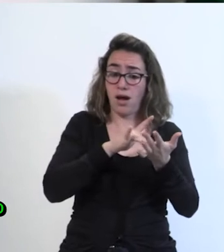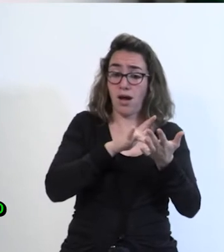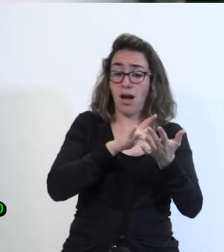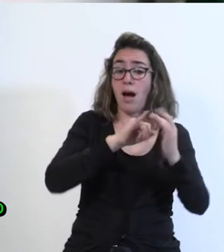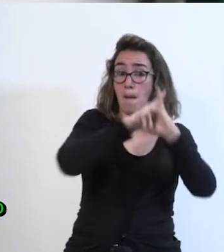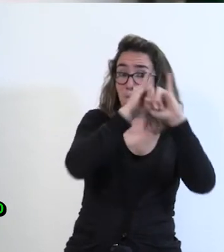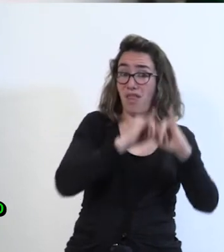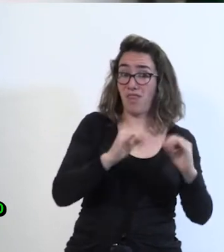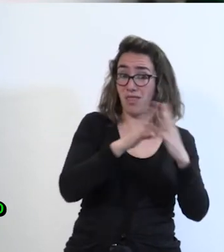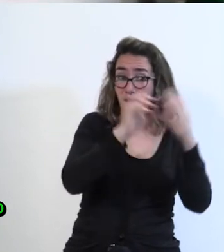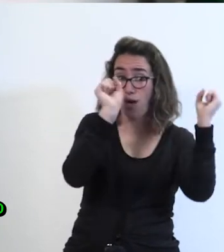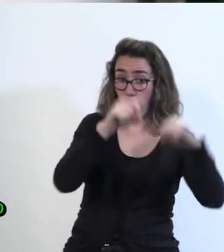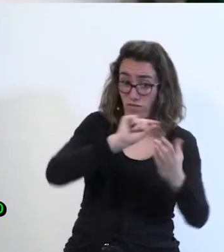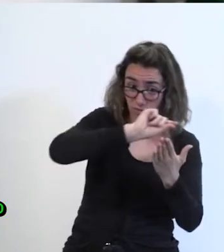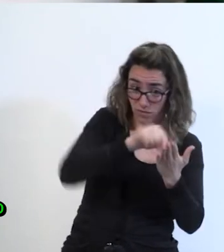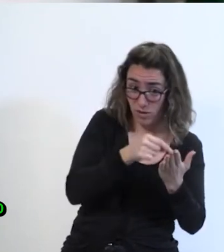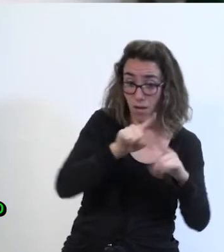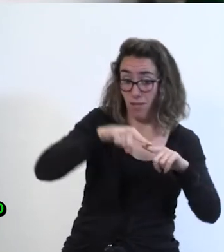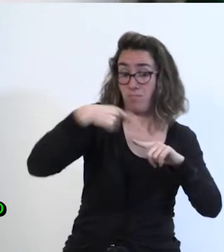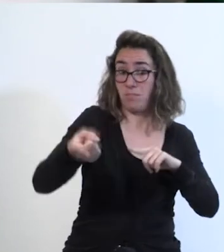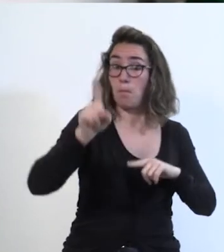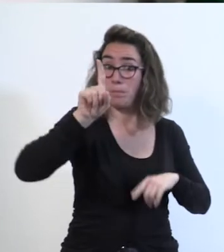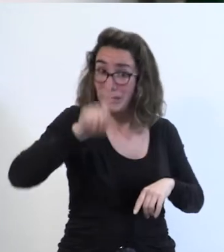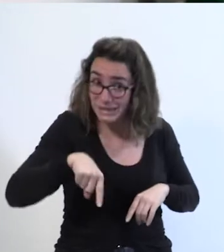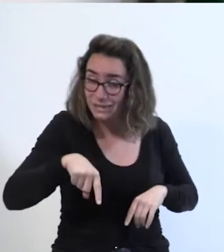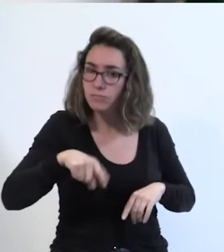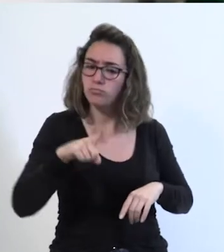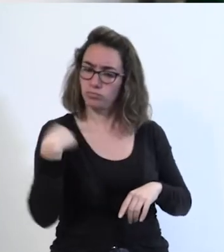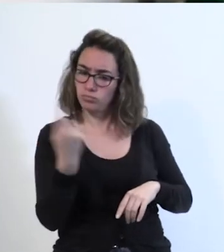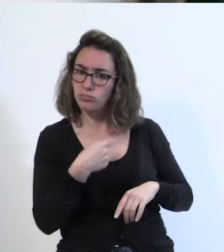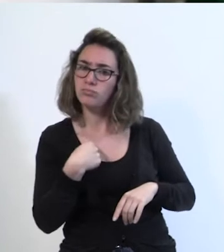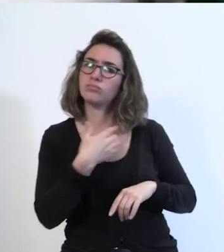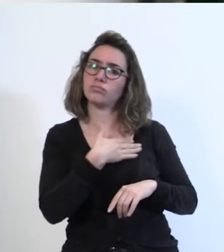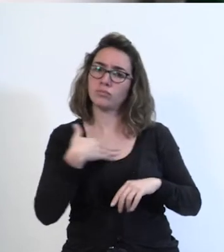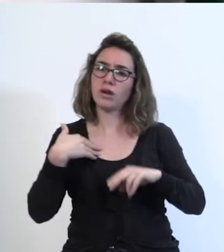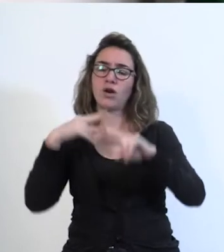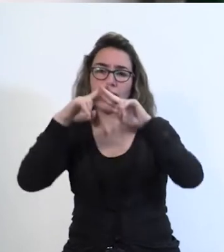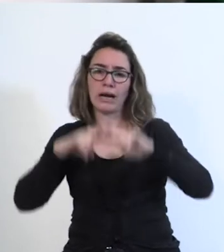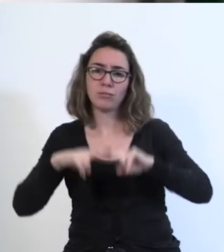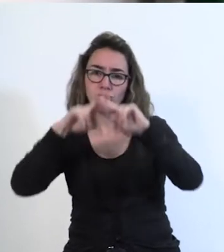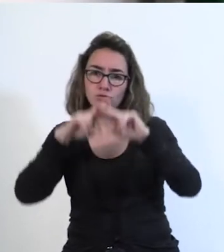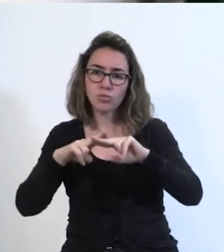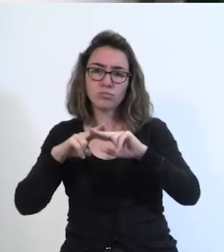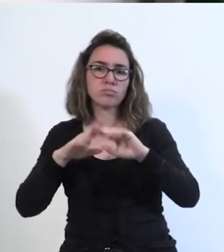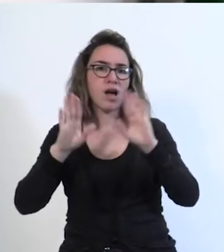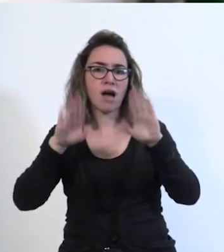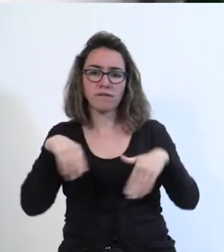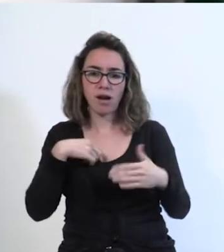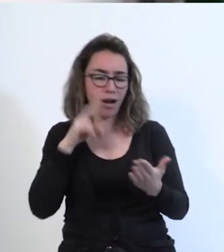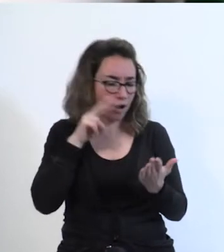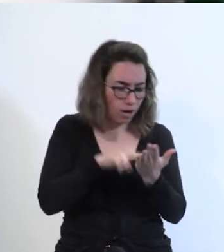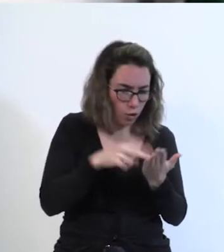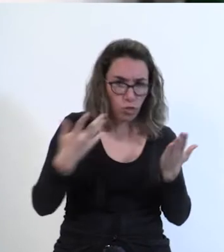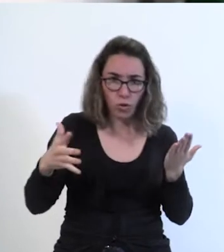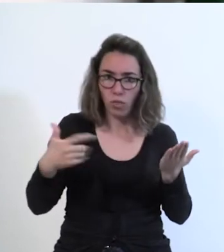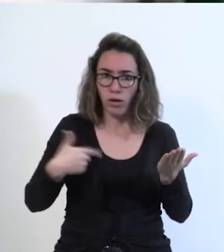que se habían firmado los acuerdos de paz, hicimos una revisión y no nos encontramos ni en las